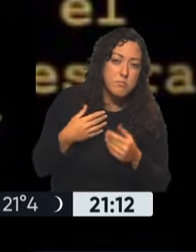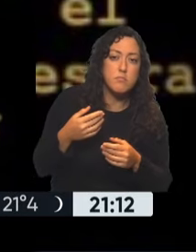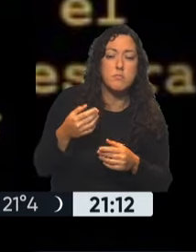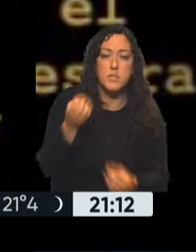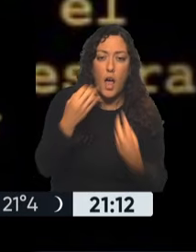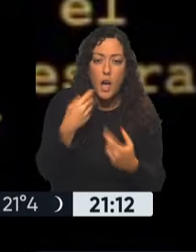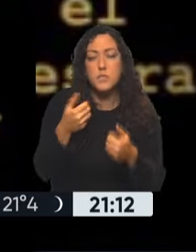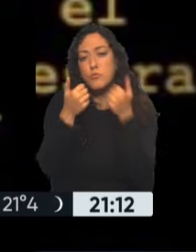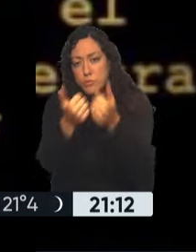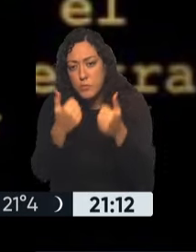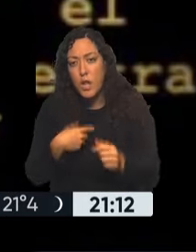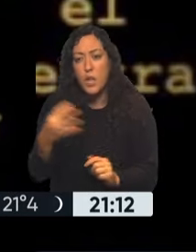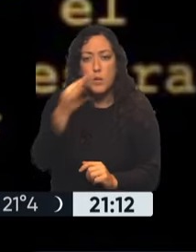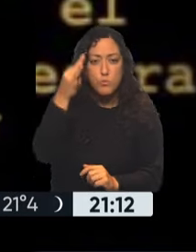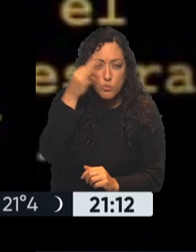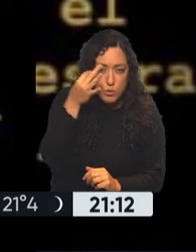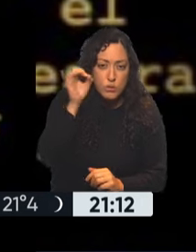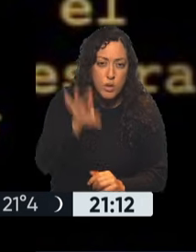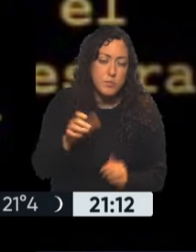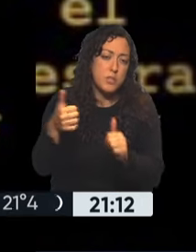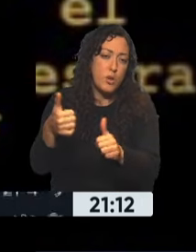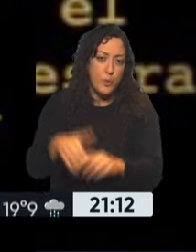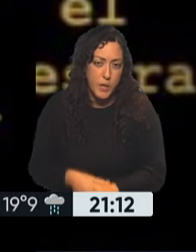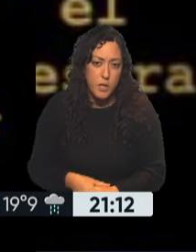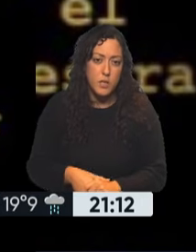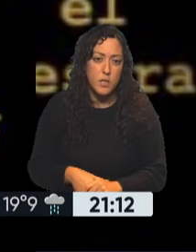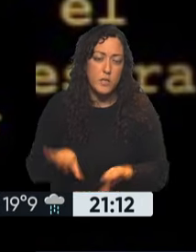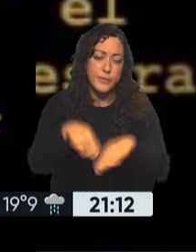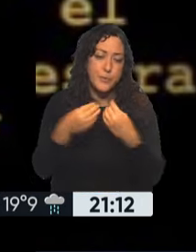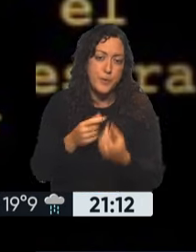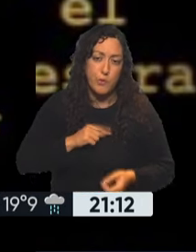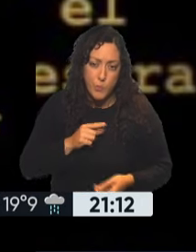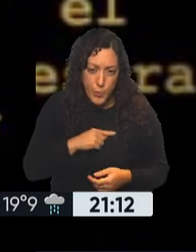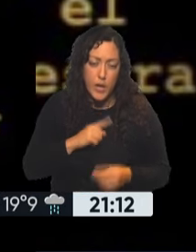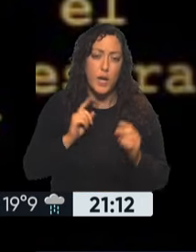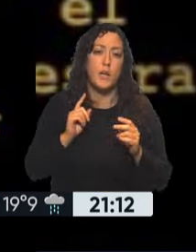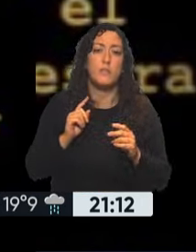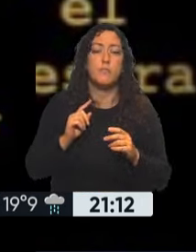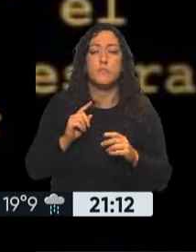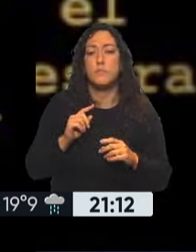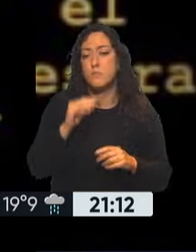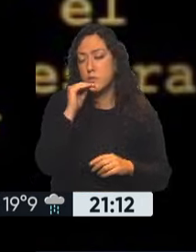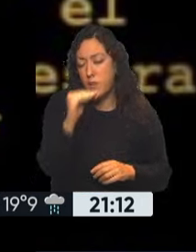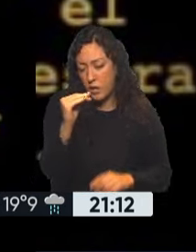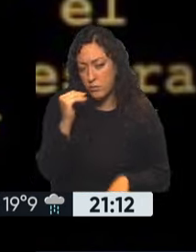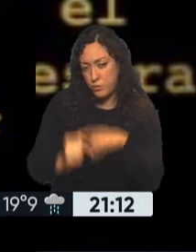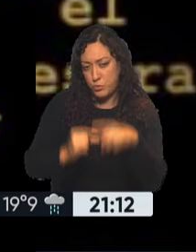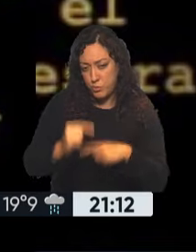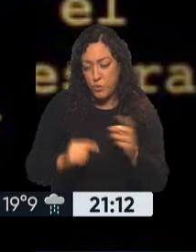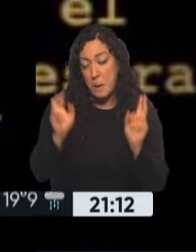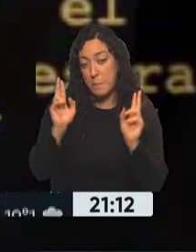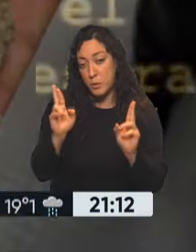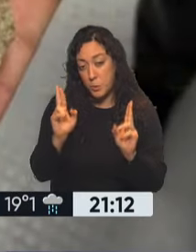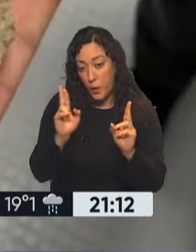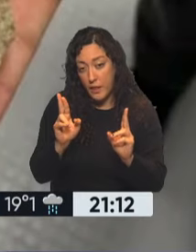dolor y unos puntos de sutura, todo bien. Dolido por el resultado y continúa con un mensaje que, por suerte,